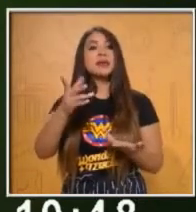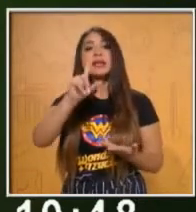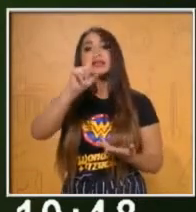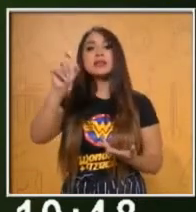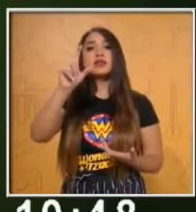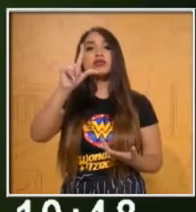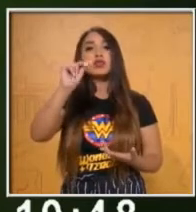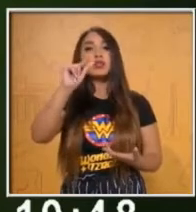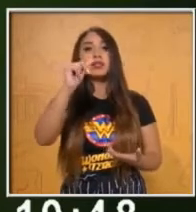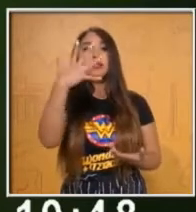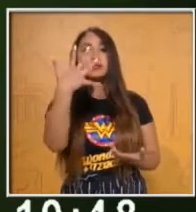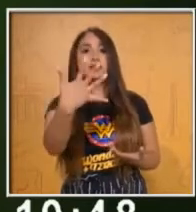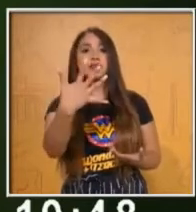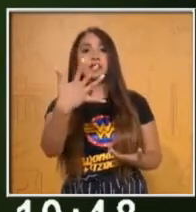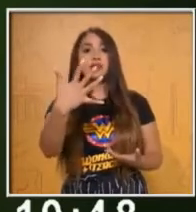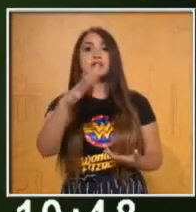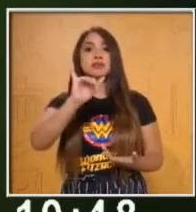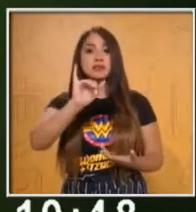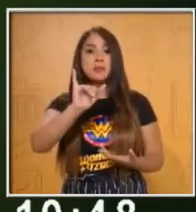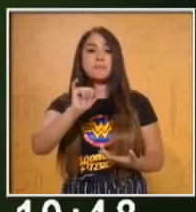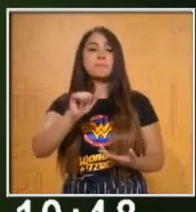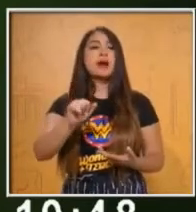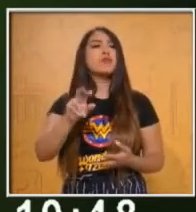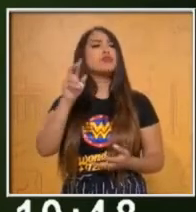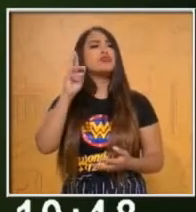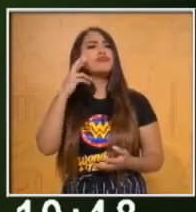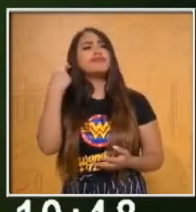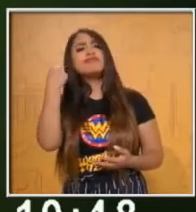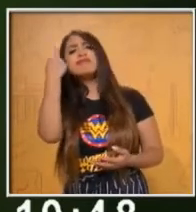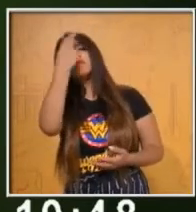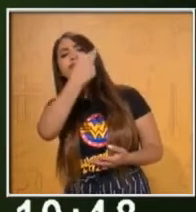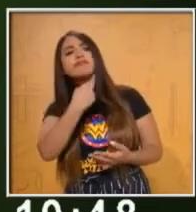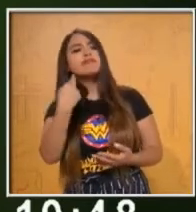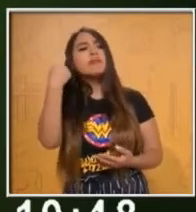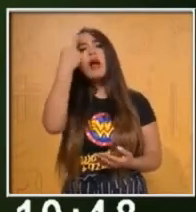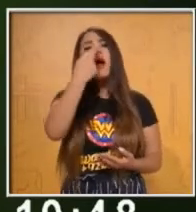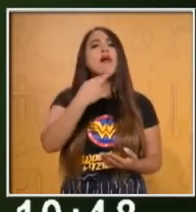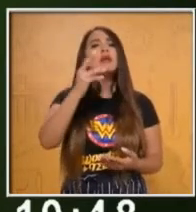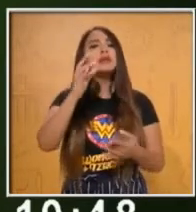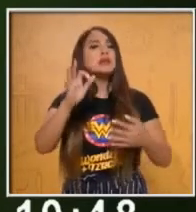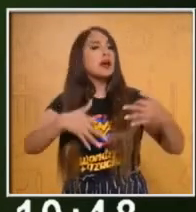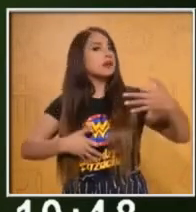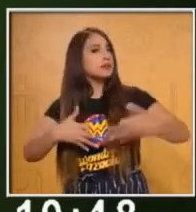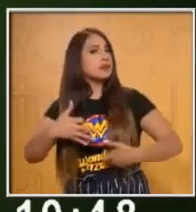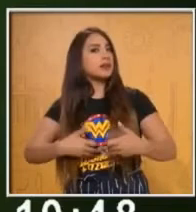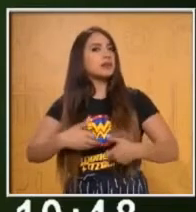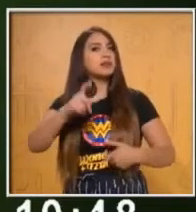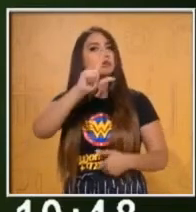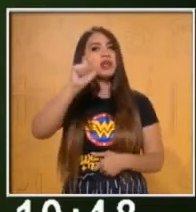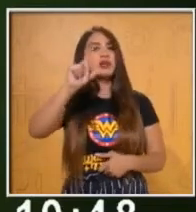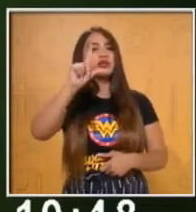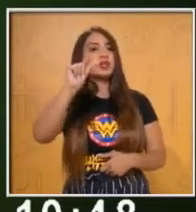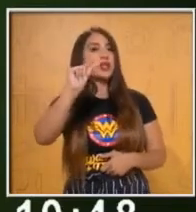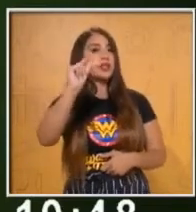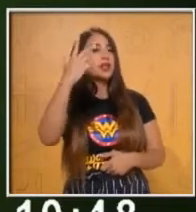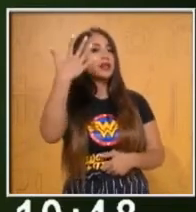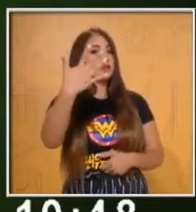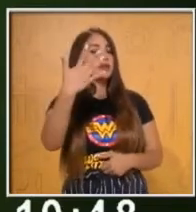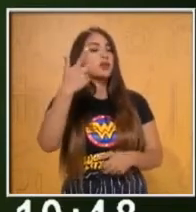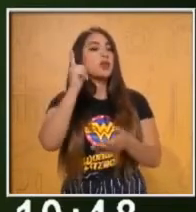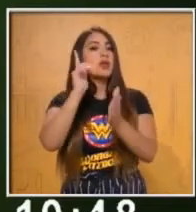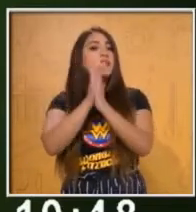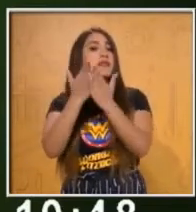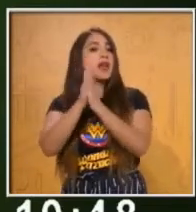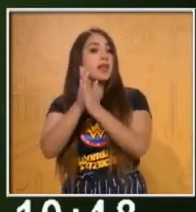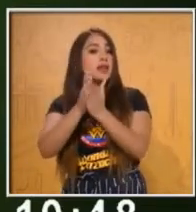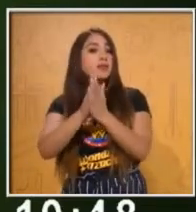Miren, vamos a analizar la obra de teatro de la página 175 de tu libro de